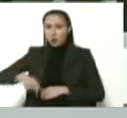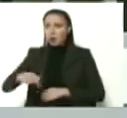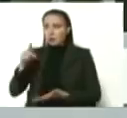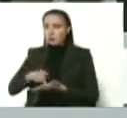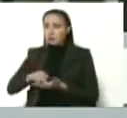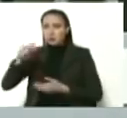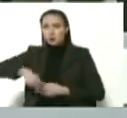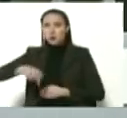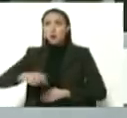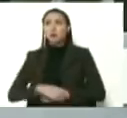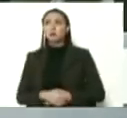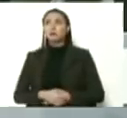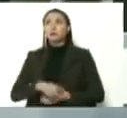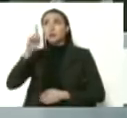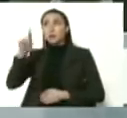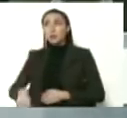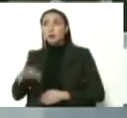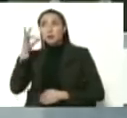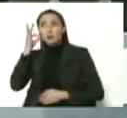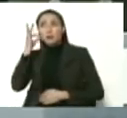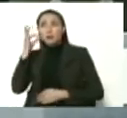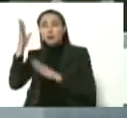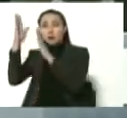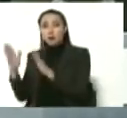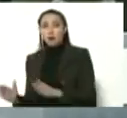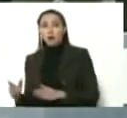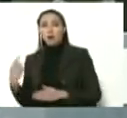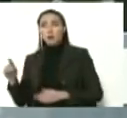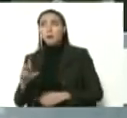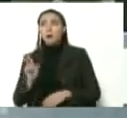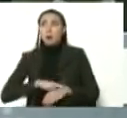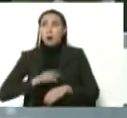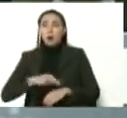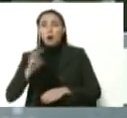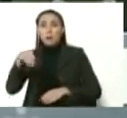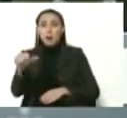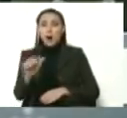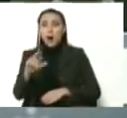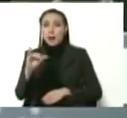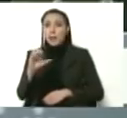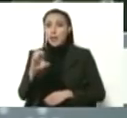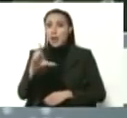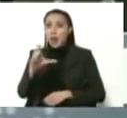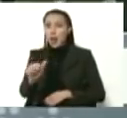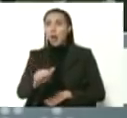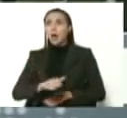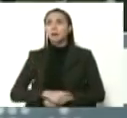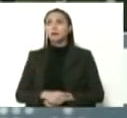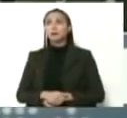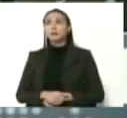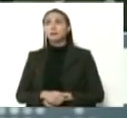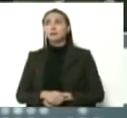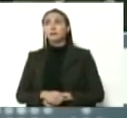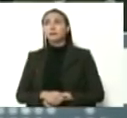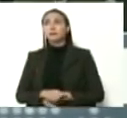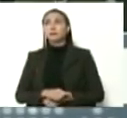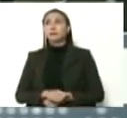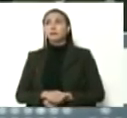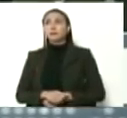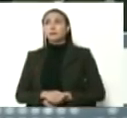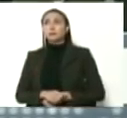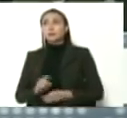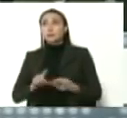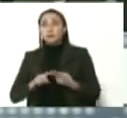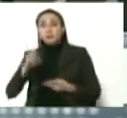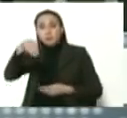Ahí está Mariela Guillén, autoridad única de salud, la doctora Mariela. Está Marelia. Aquí